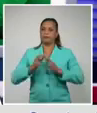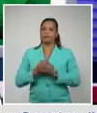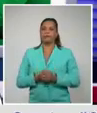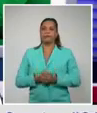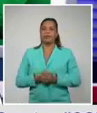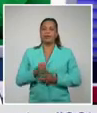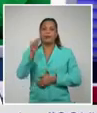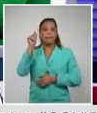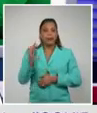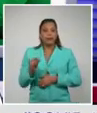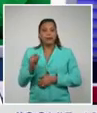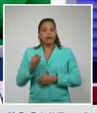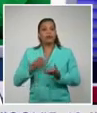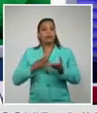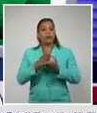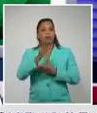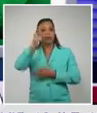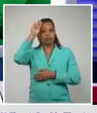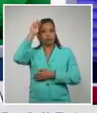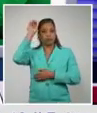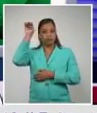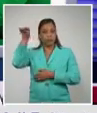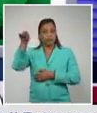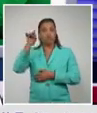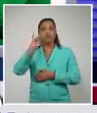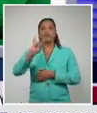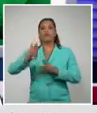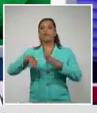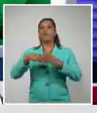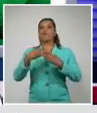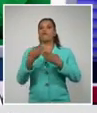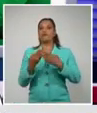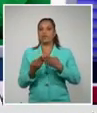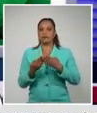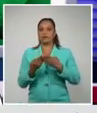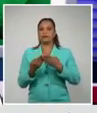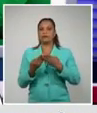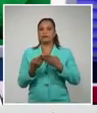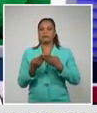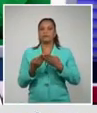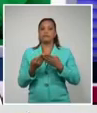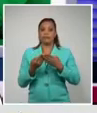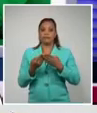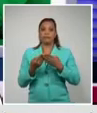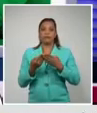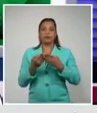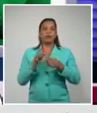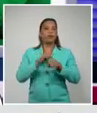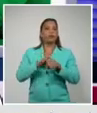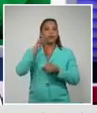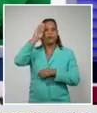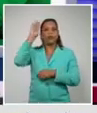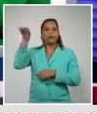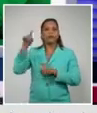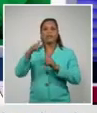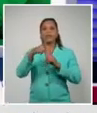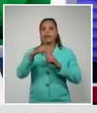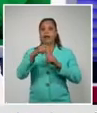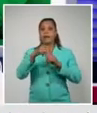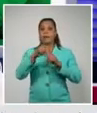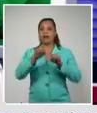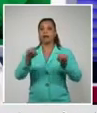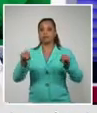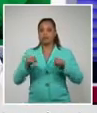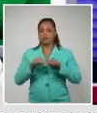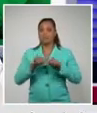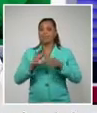paciente permaneció ingresado 9 días, una parte del tiempo de ingreso en terapia intensiva, sobre